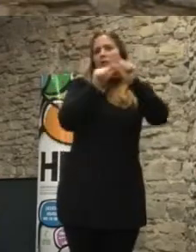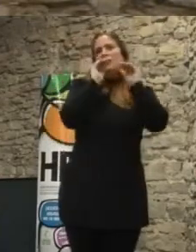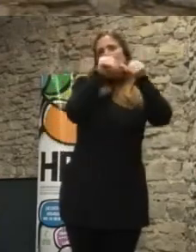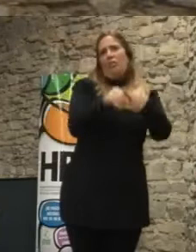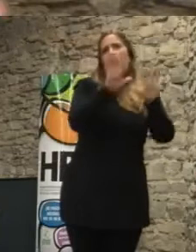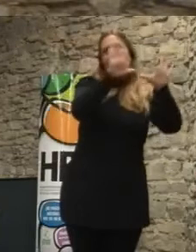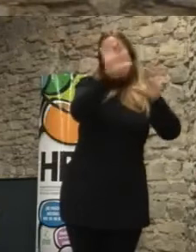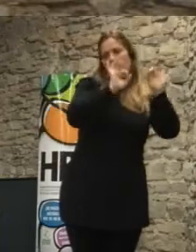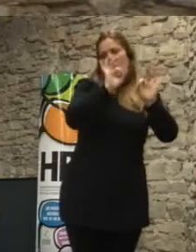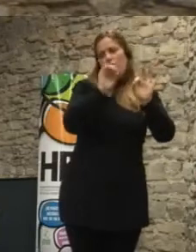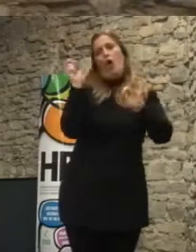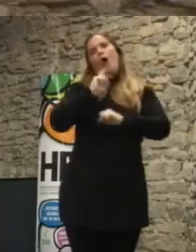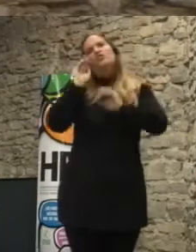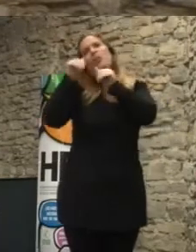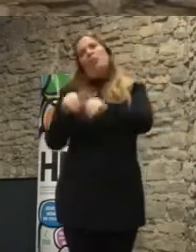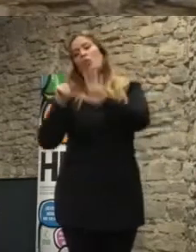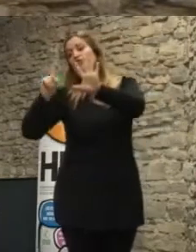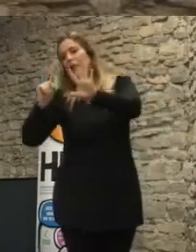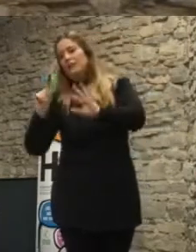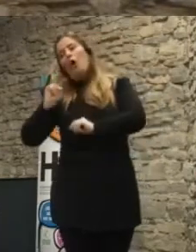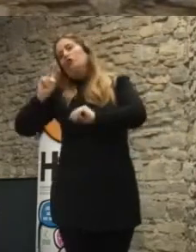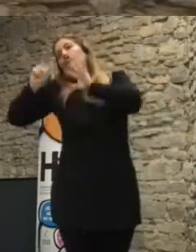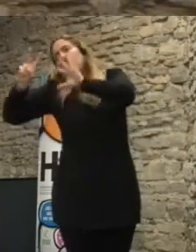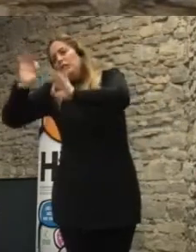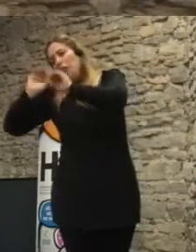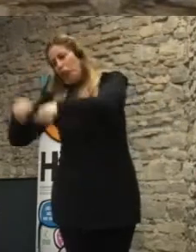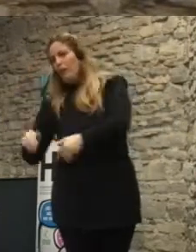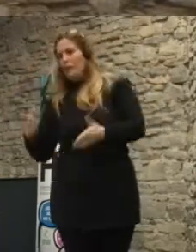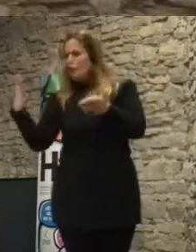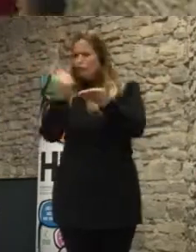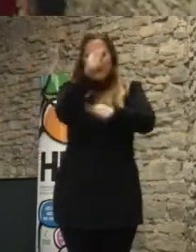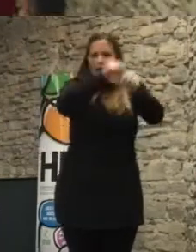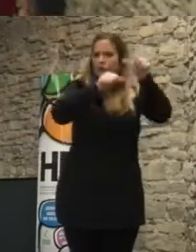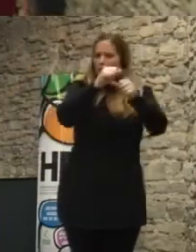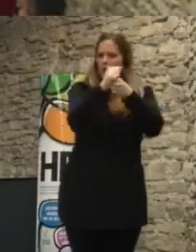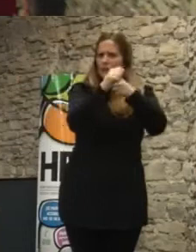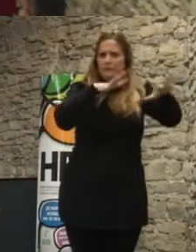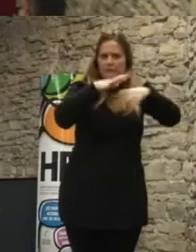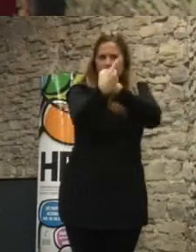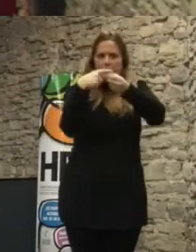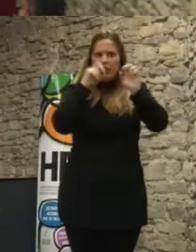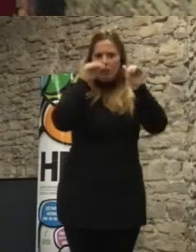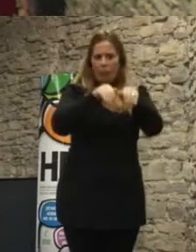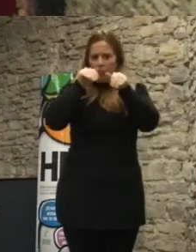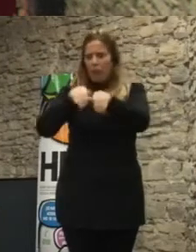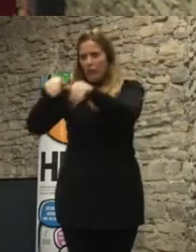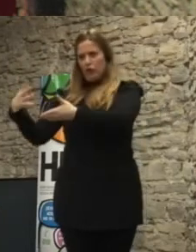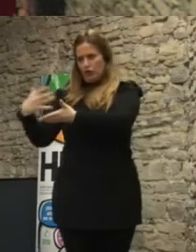un 6%, otro un 7%. ¿Podemos utilizar ya con